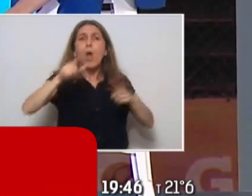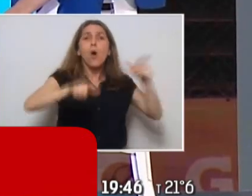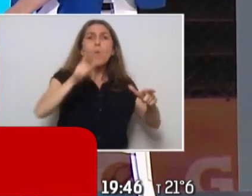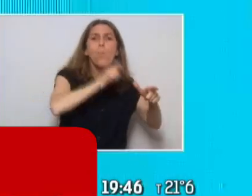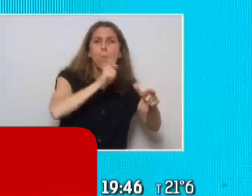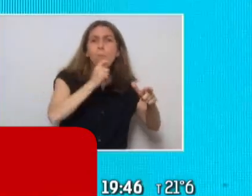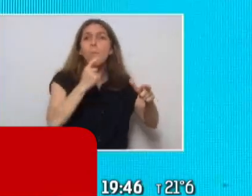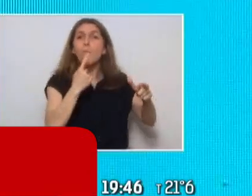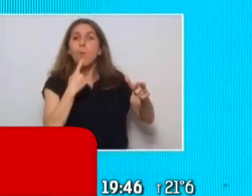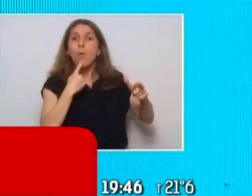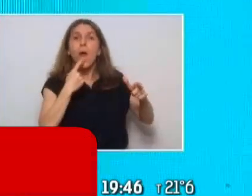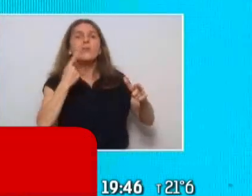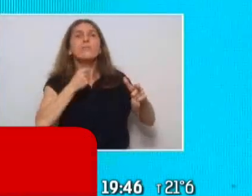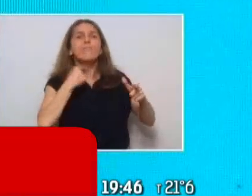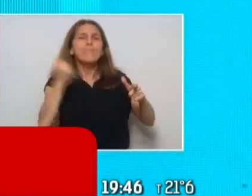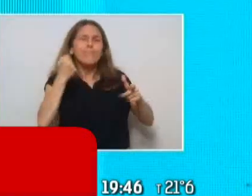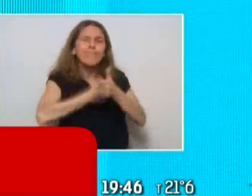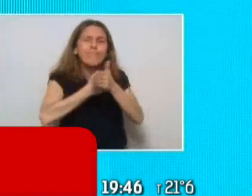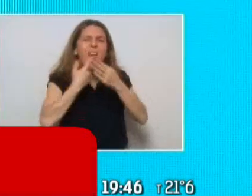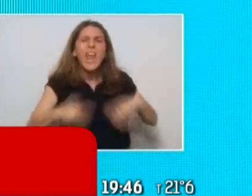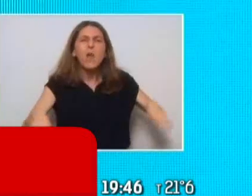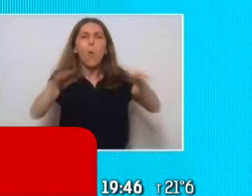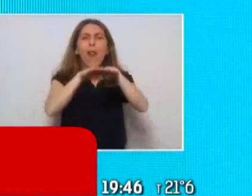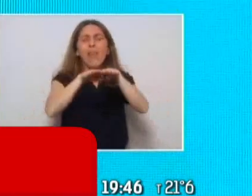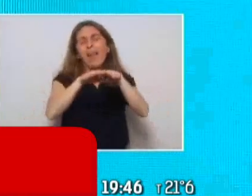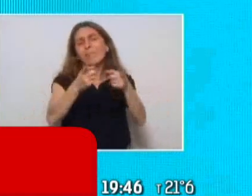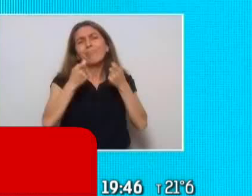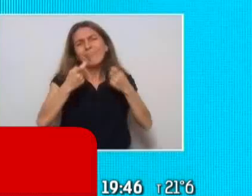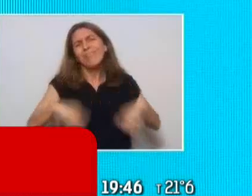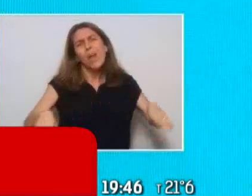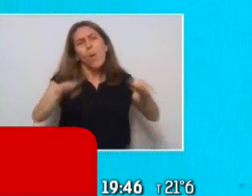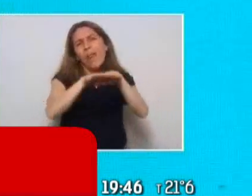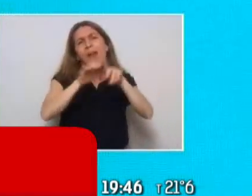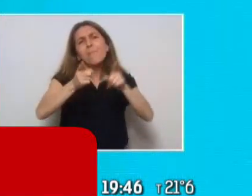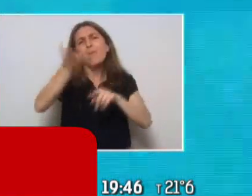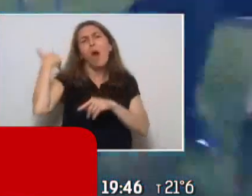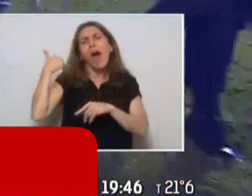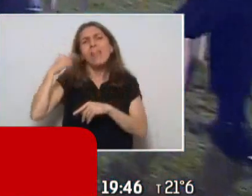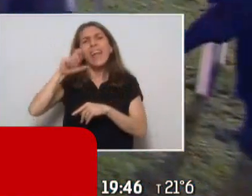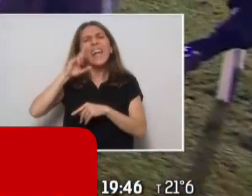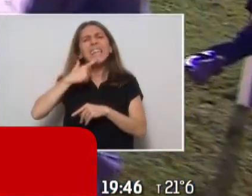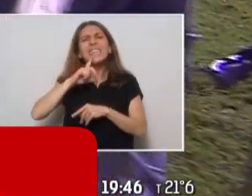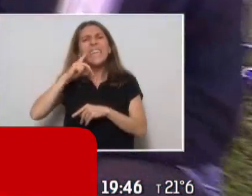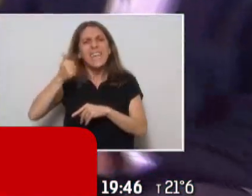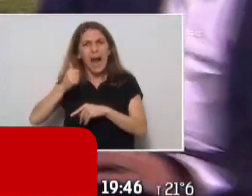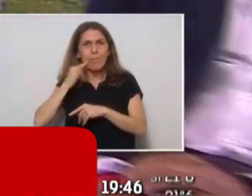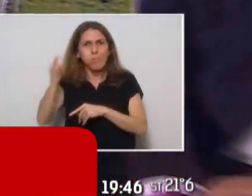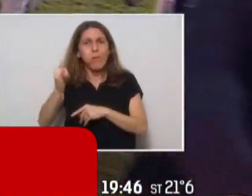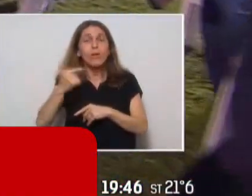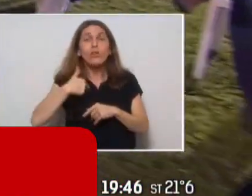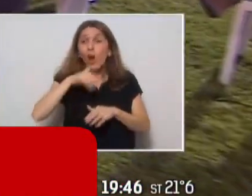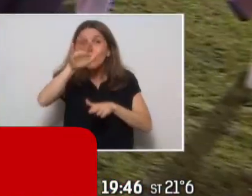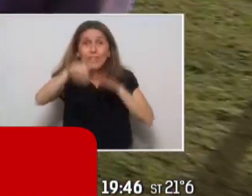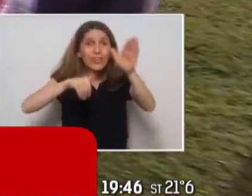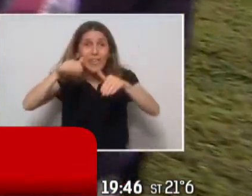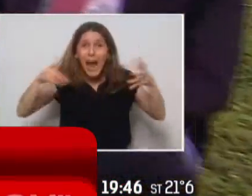igualdad tan necesaria de la que hablaba recién Cristina. Yo los convoco